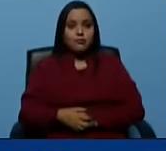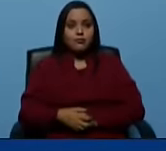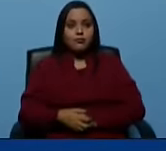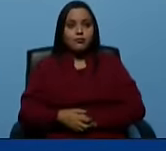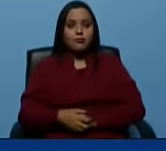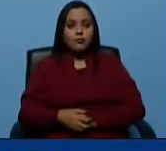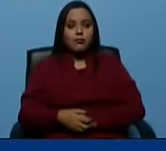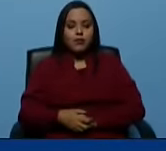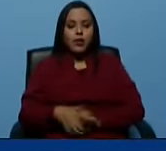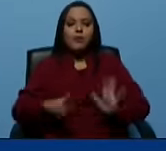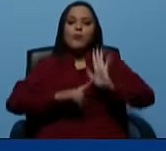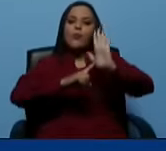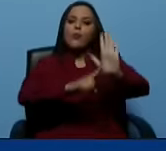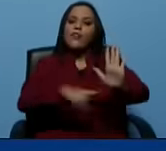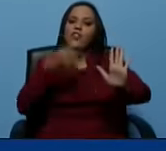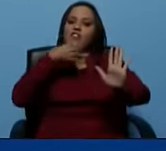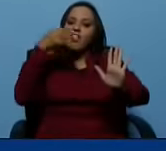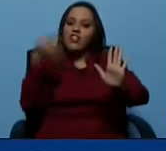emane la verdad